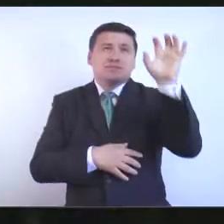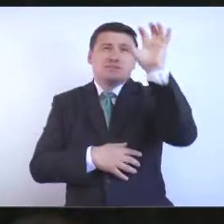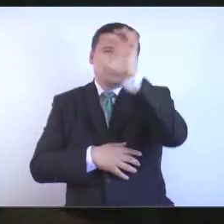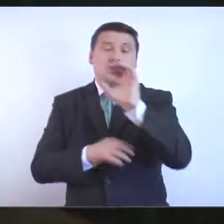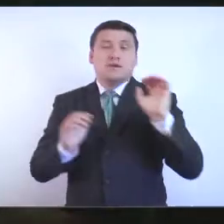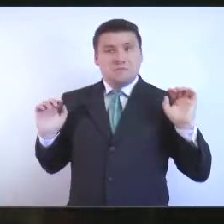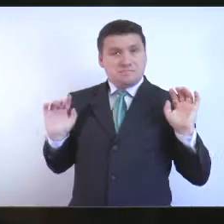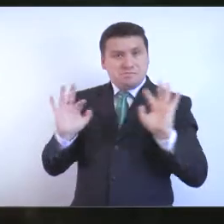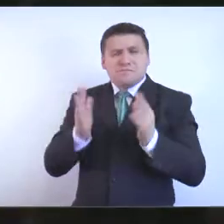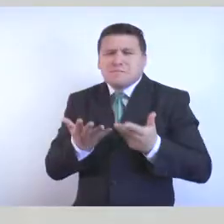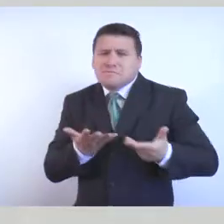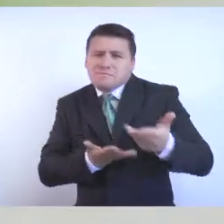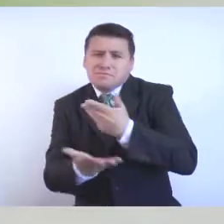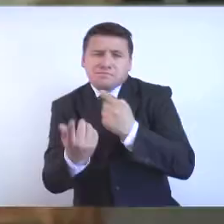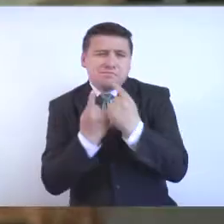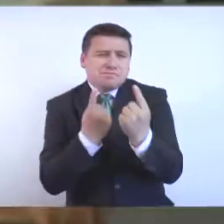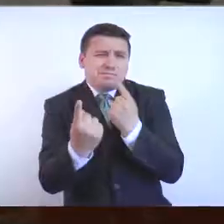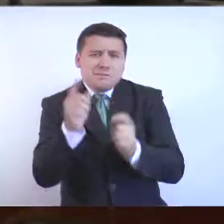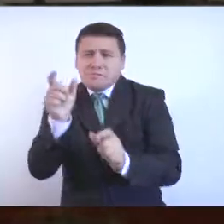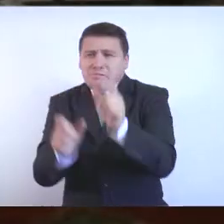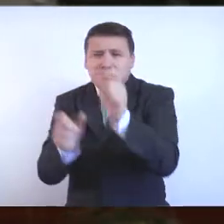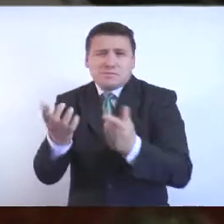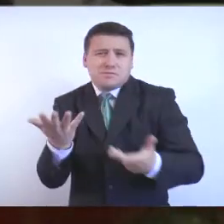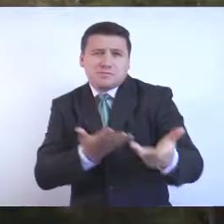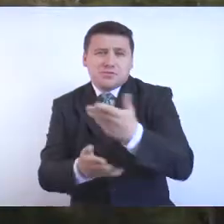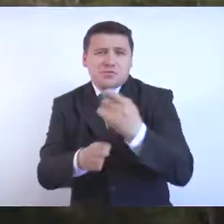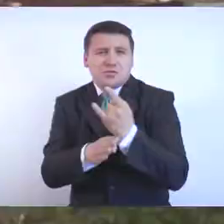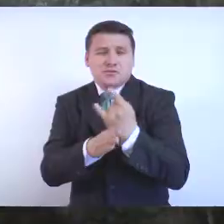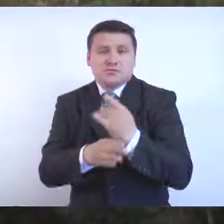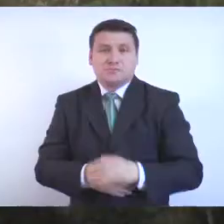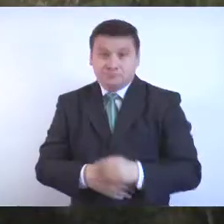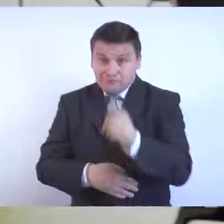países estarán actualizando e interactuando con los